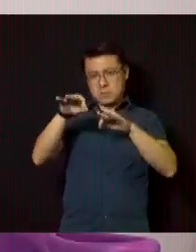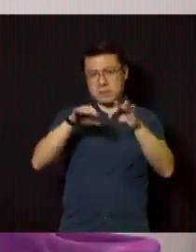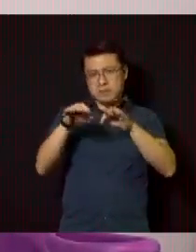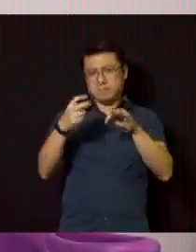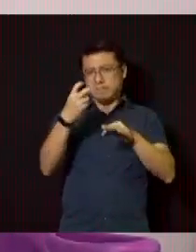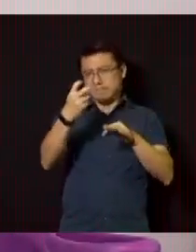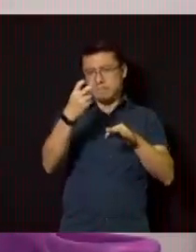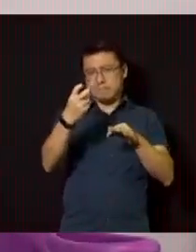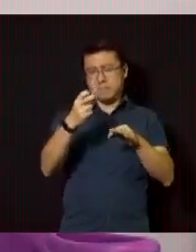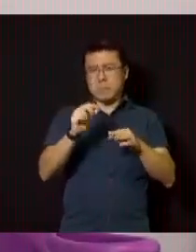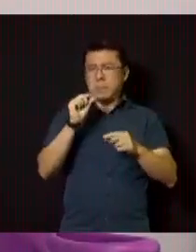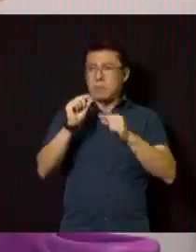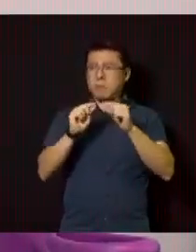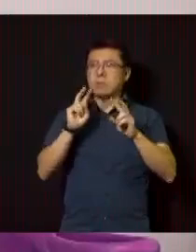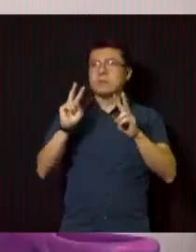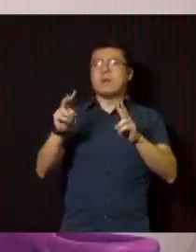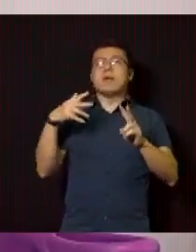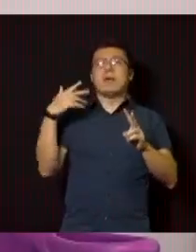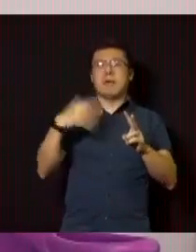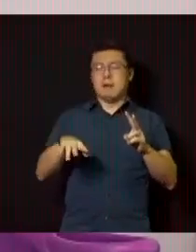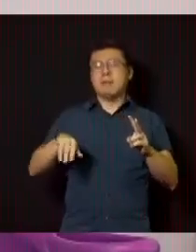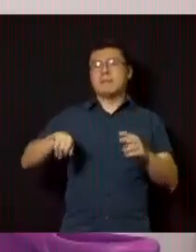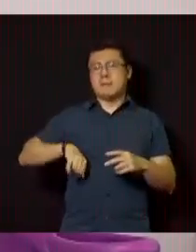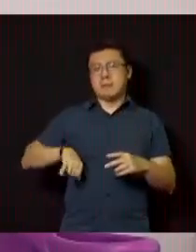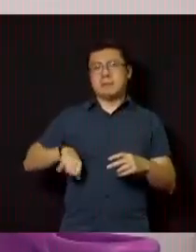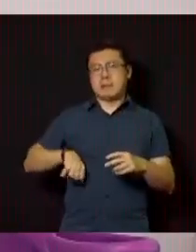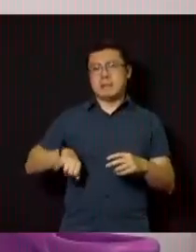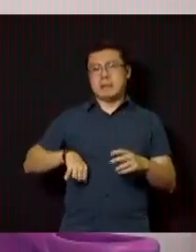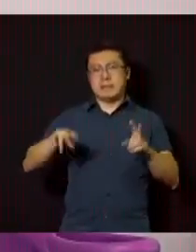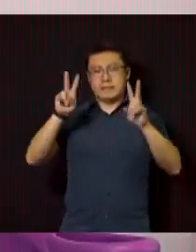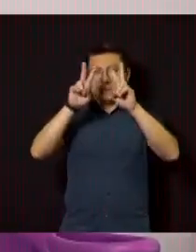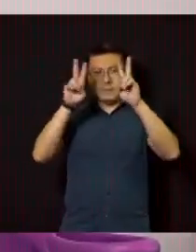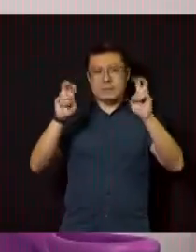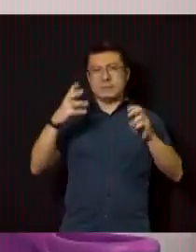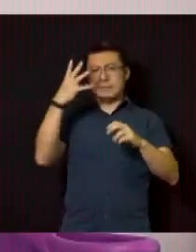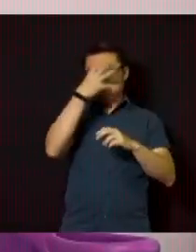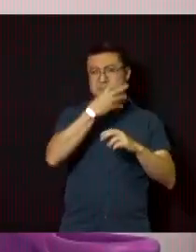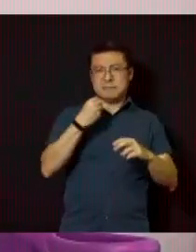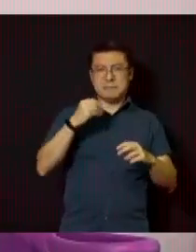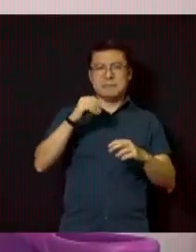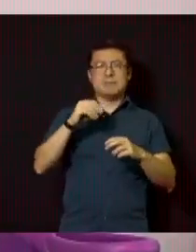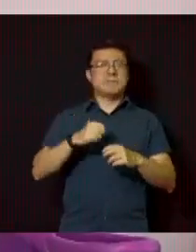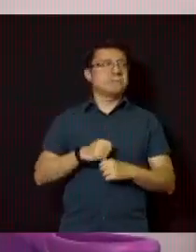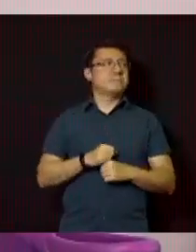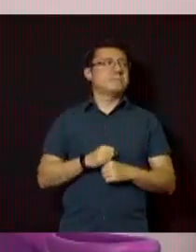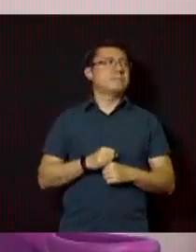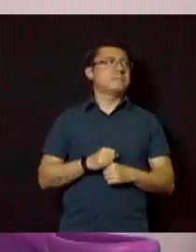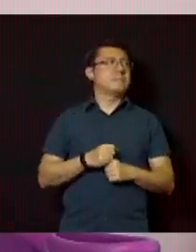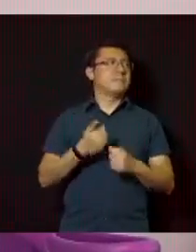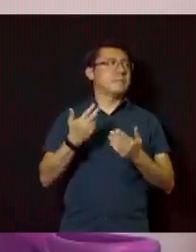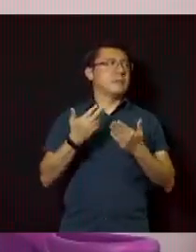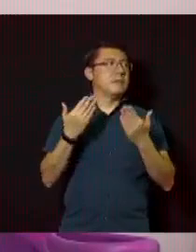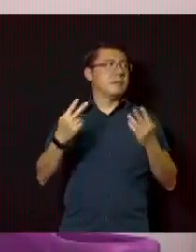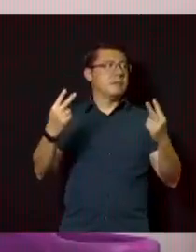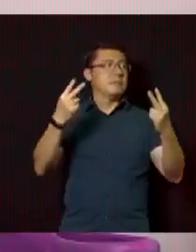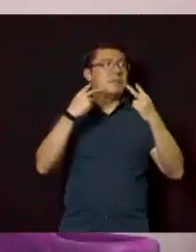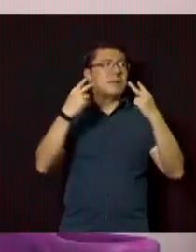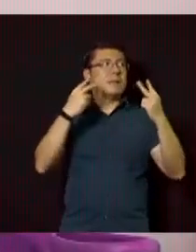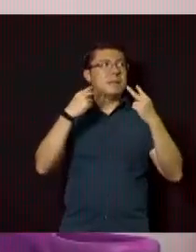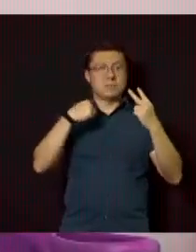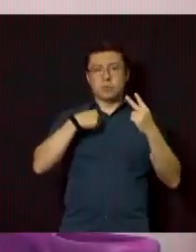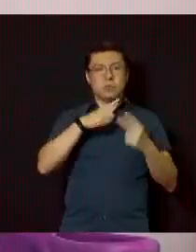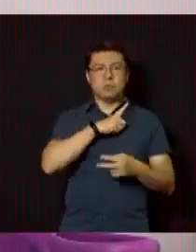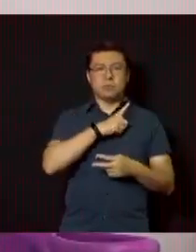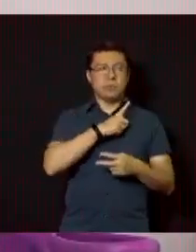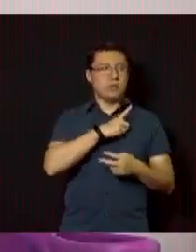a Seitú con esto que les acabo de mencionar, con esta grandeza maravillosa de lo que es. Entonces, pues quiero que vean, yo misma me maquillé el